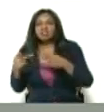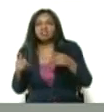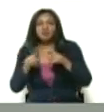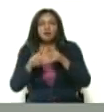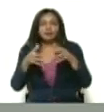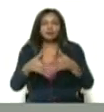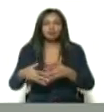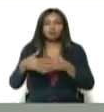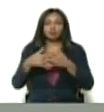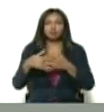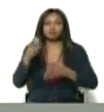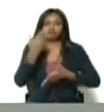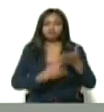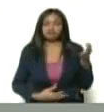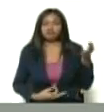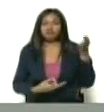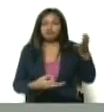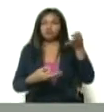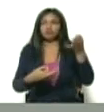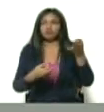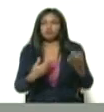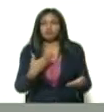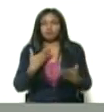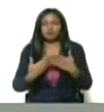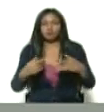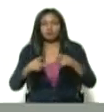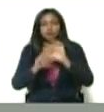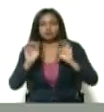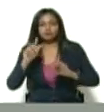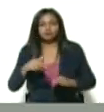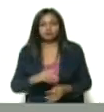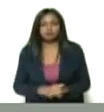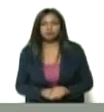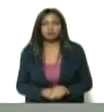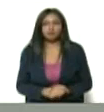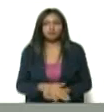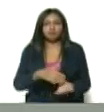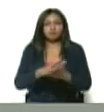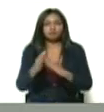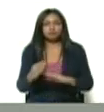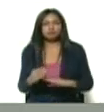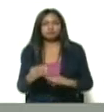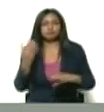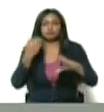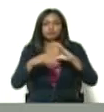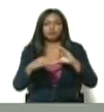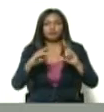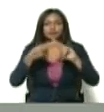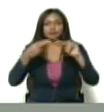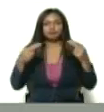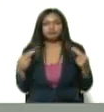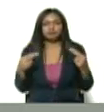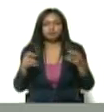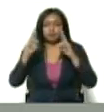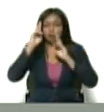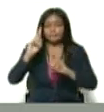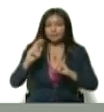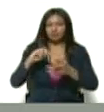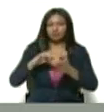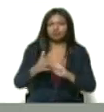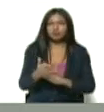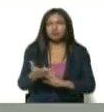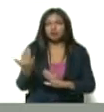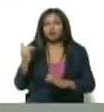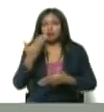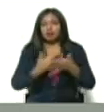han recibido esa carta con agrado, con satisfacción, pero sobre todo con un mensaje de paz y de respeto, que yo creo que es lo que contiene